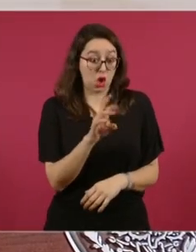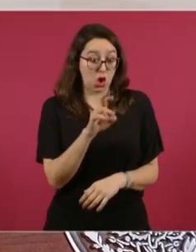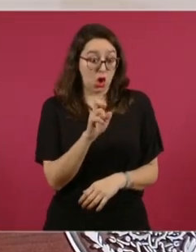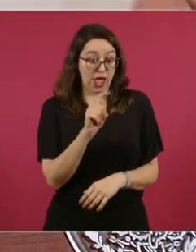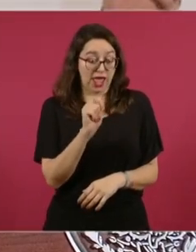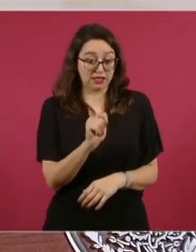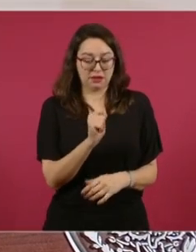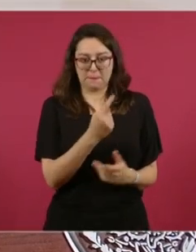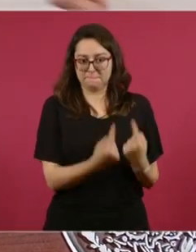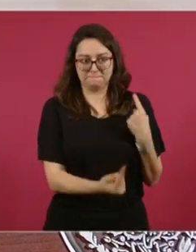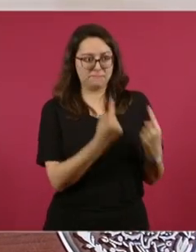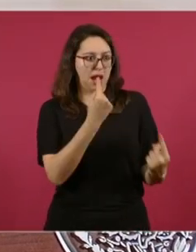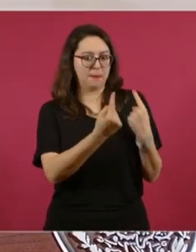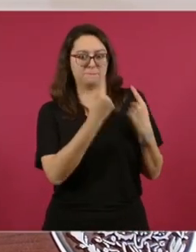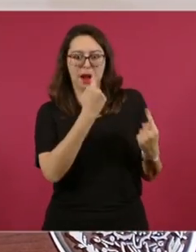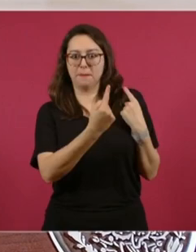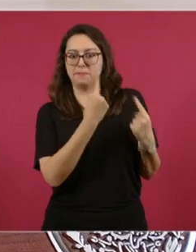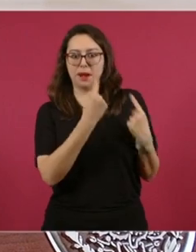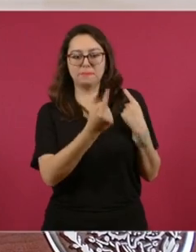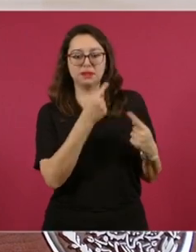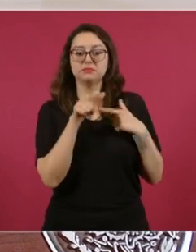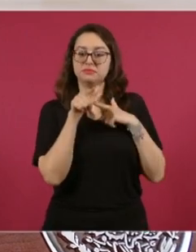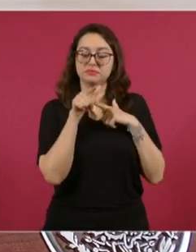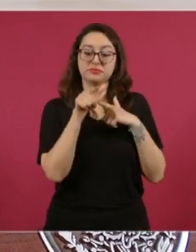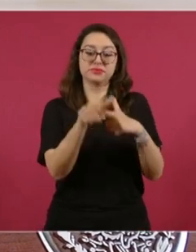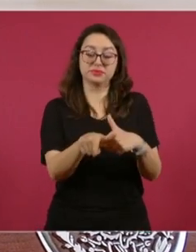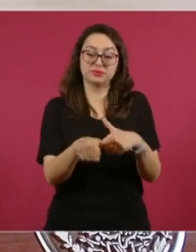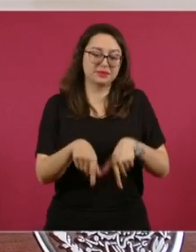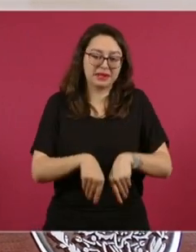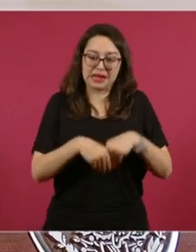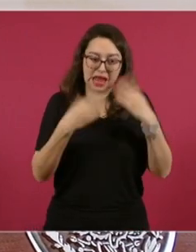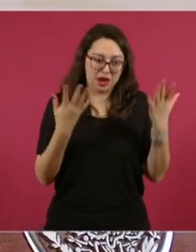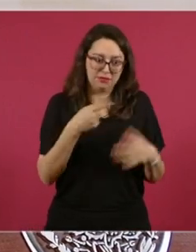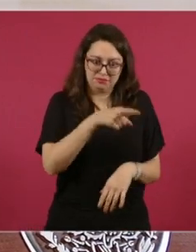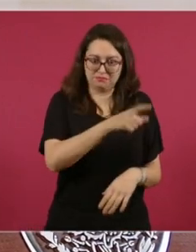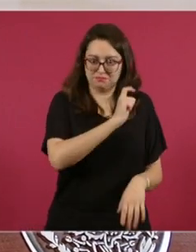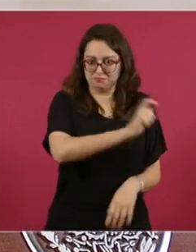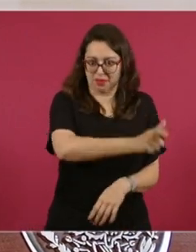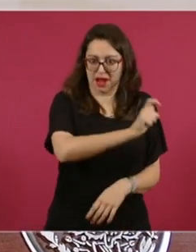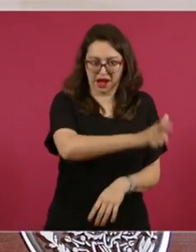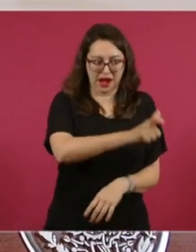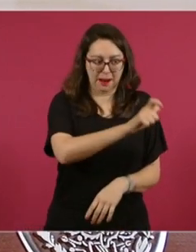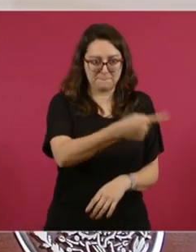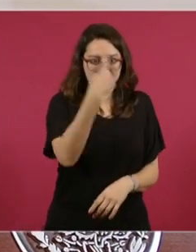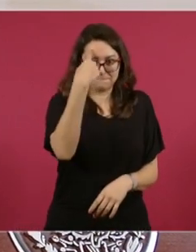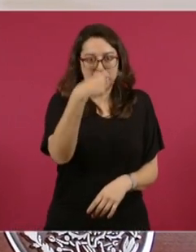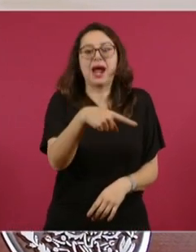Pues tiene que continuar con sus funciones, ¿no?